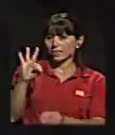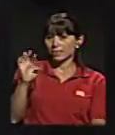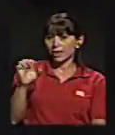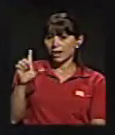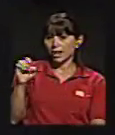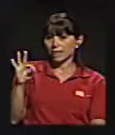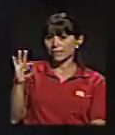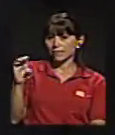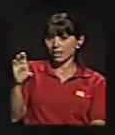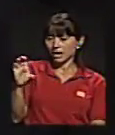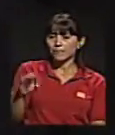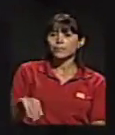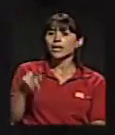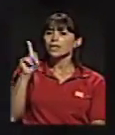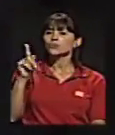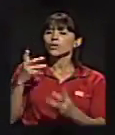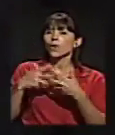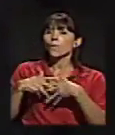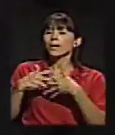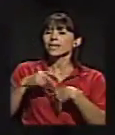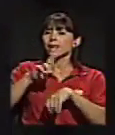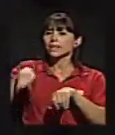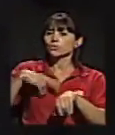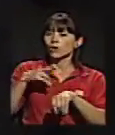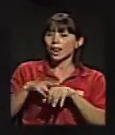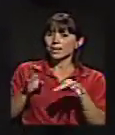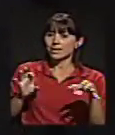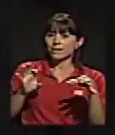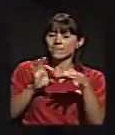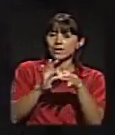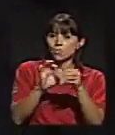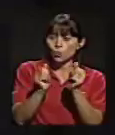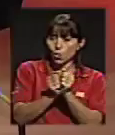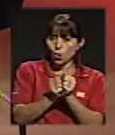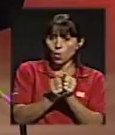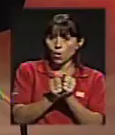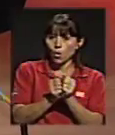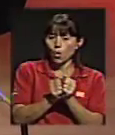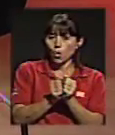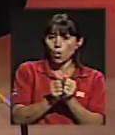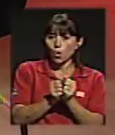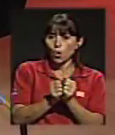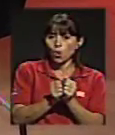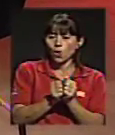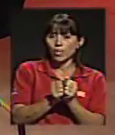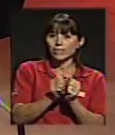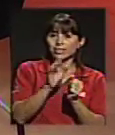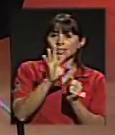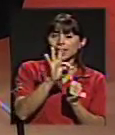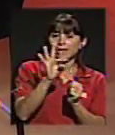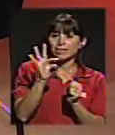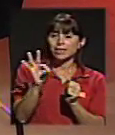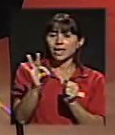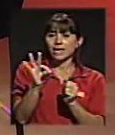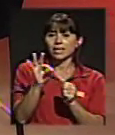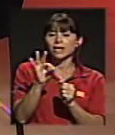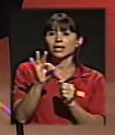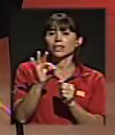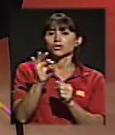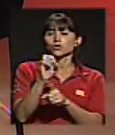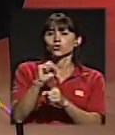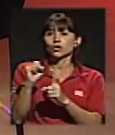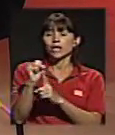una compañía nacional que tiene vínculo con las TNT, Sociedades Anónimas